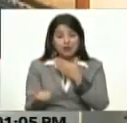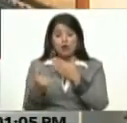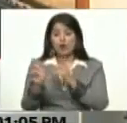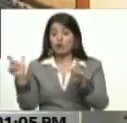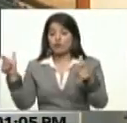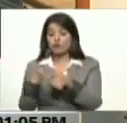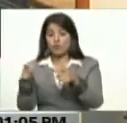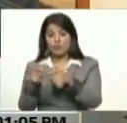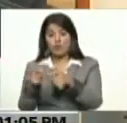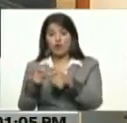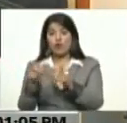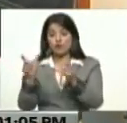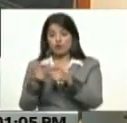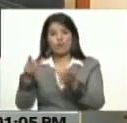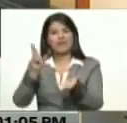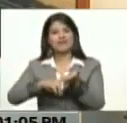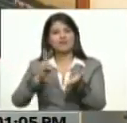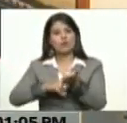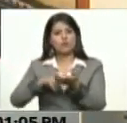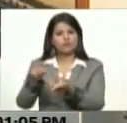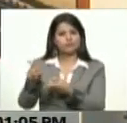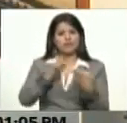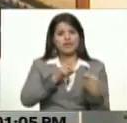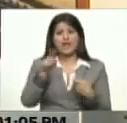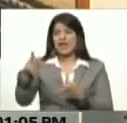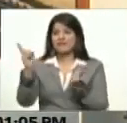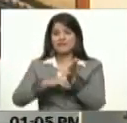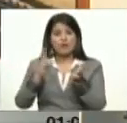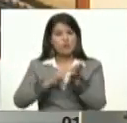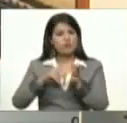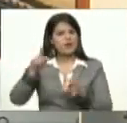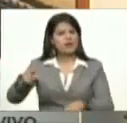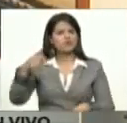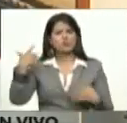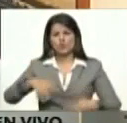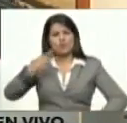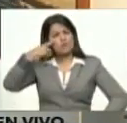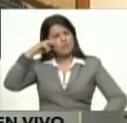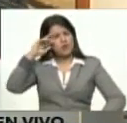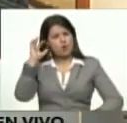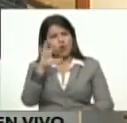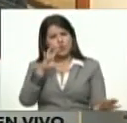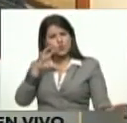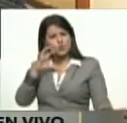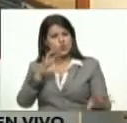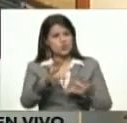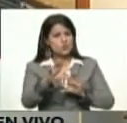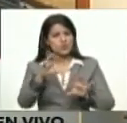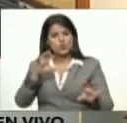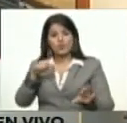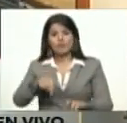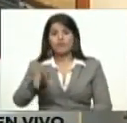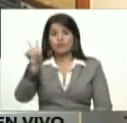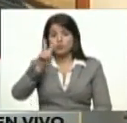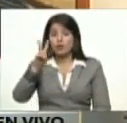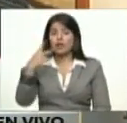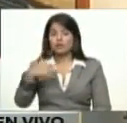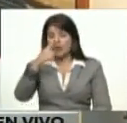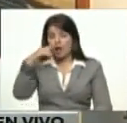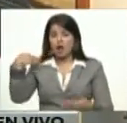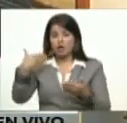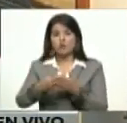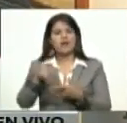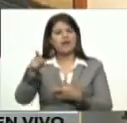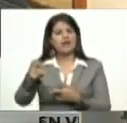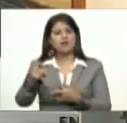sector financiero y de seguro, que es uno de los sectores más especulativo y que mayor daño le ha hecho al país en los últimos años, ya